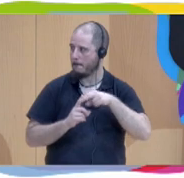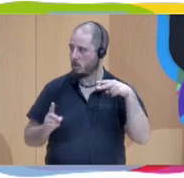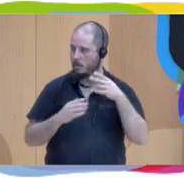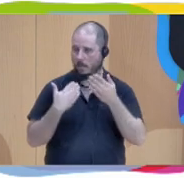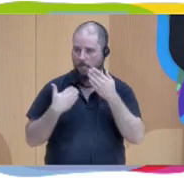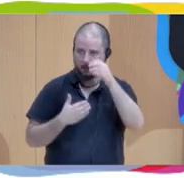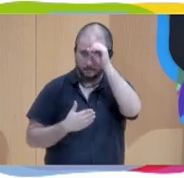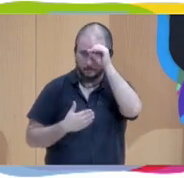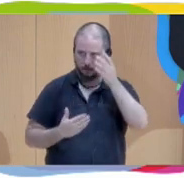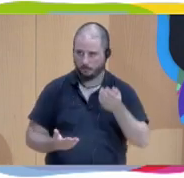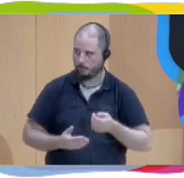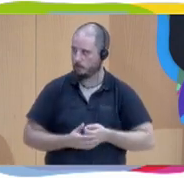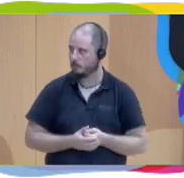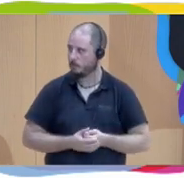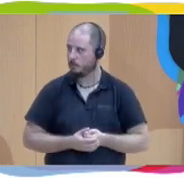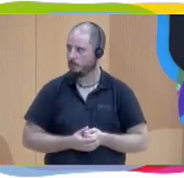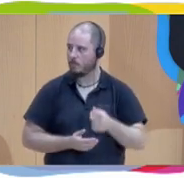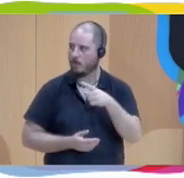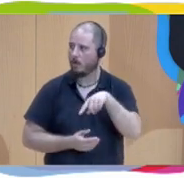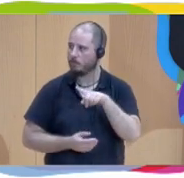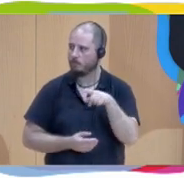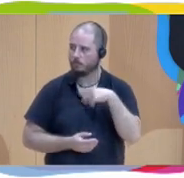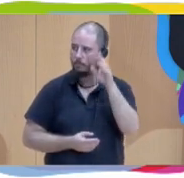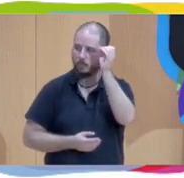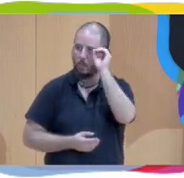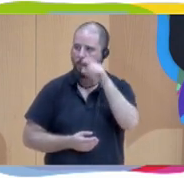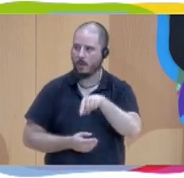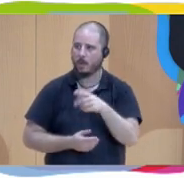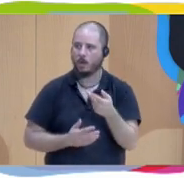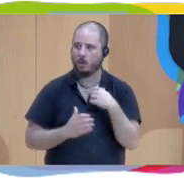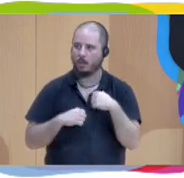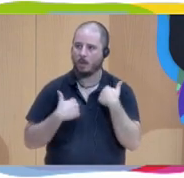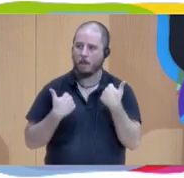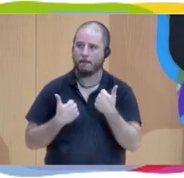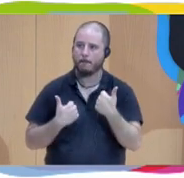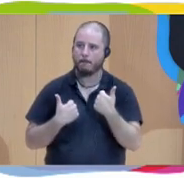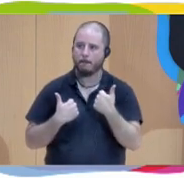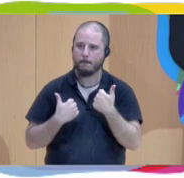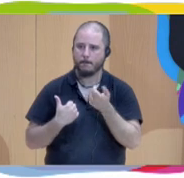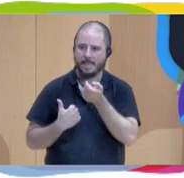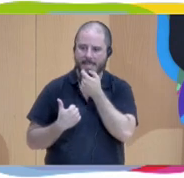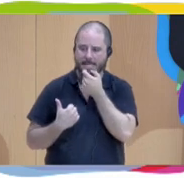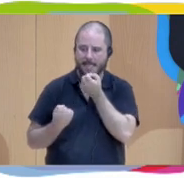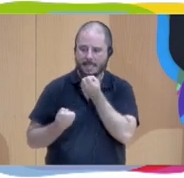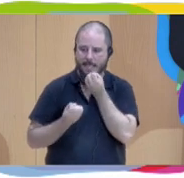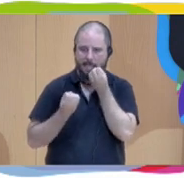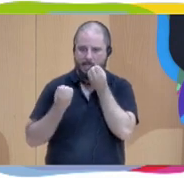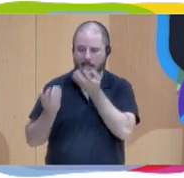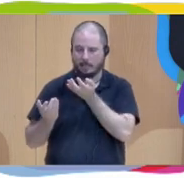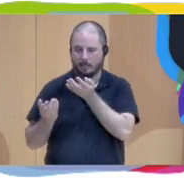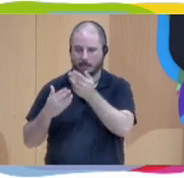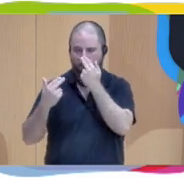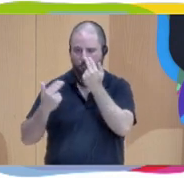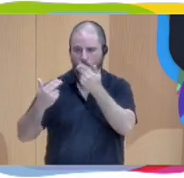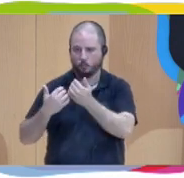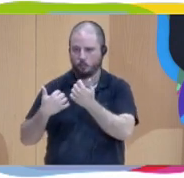¿Cómo percibisteis cuando empezasteis a comentar, a trasladar en inglés a un público que